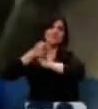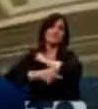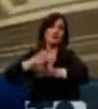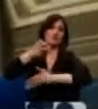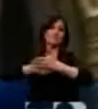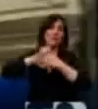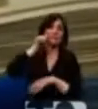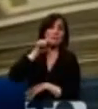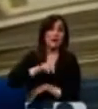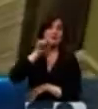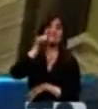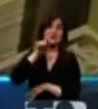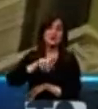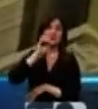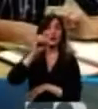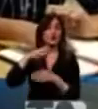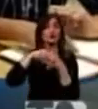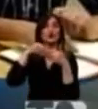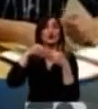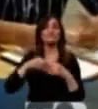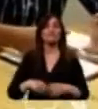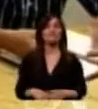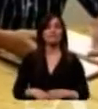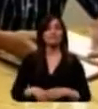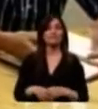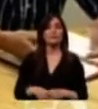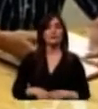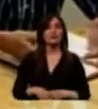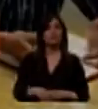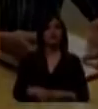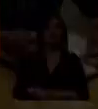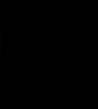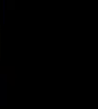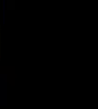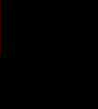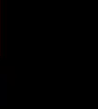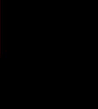por multas de entre $1,000 y $1,500. Joana Ramos, 24 horas.